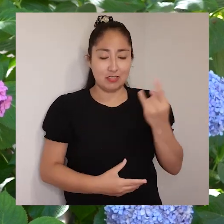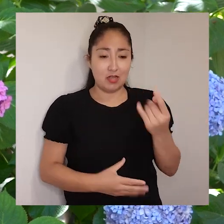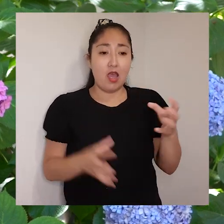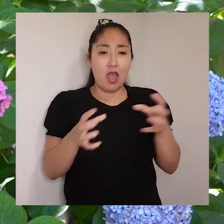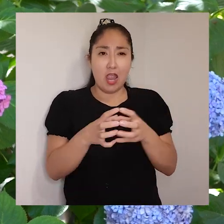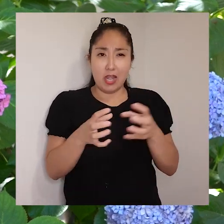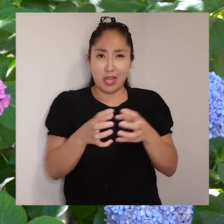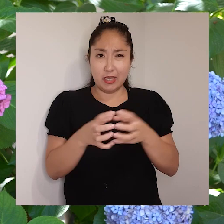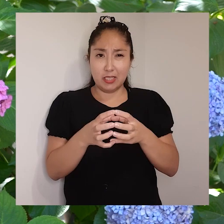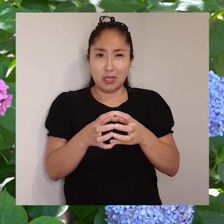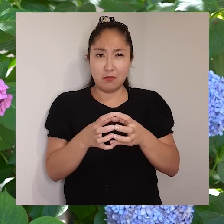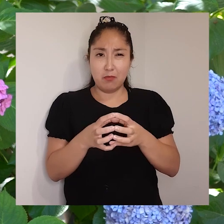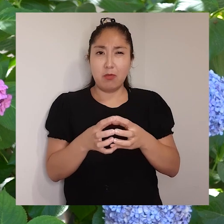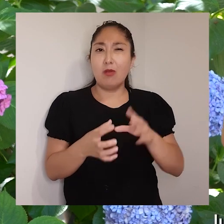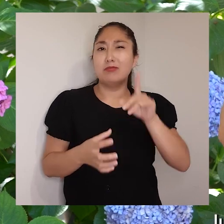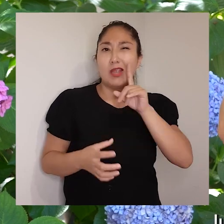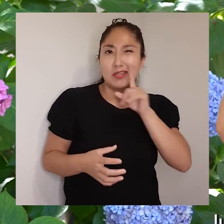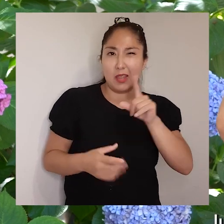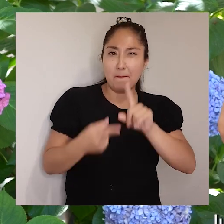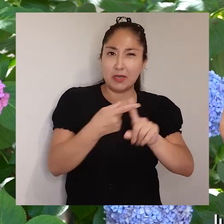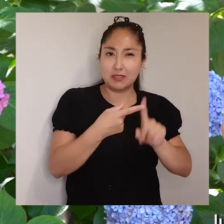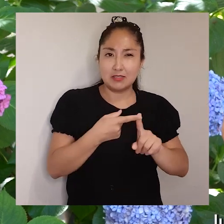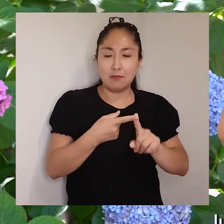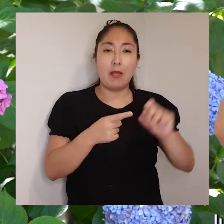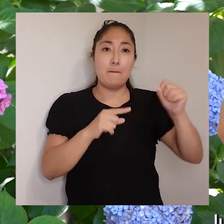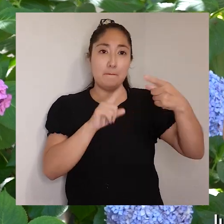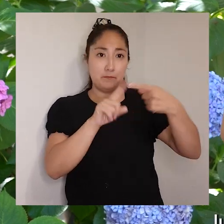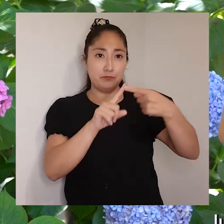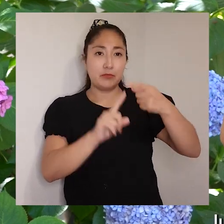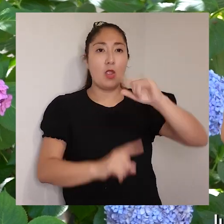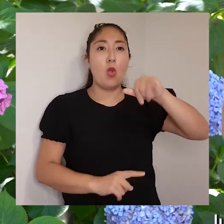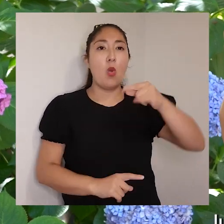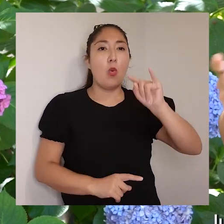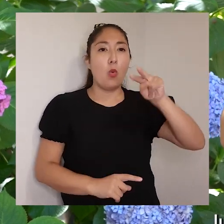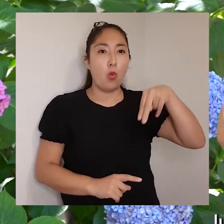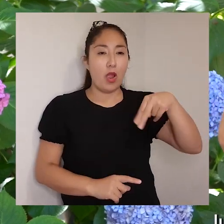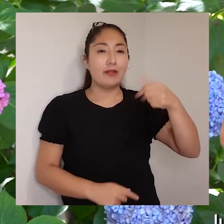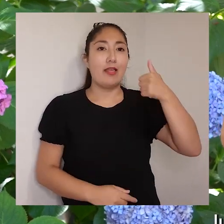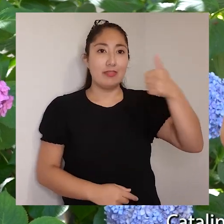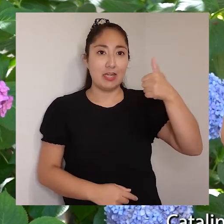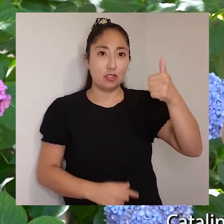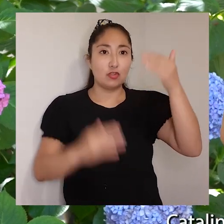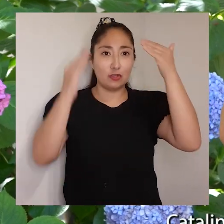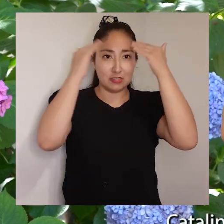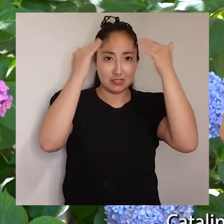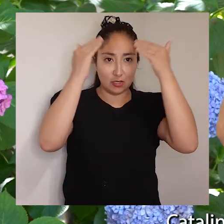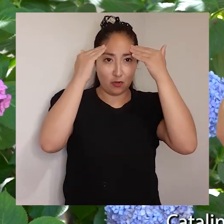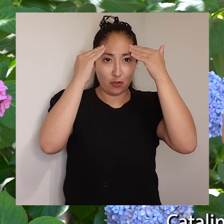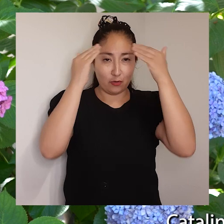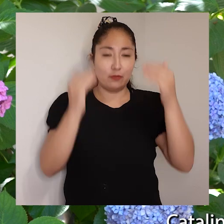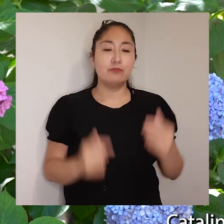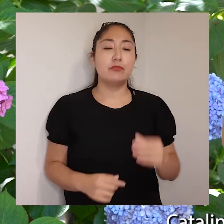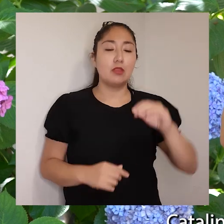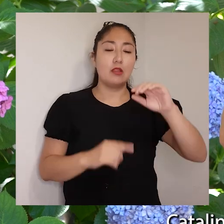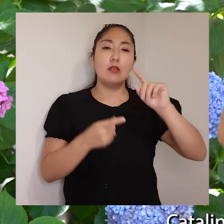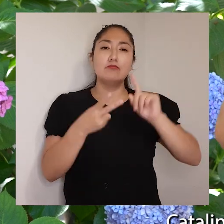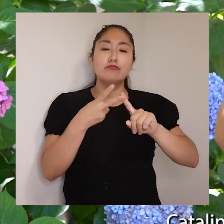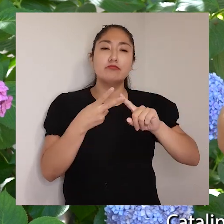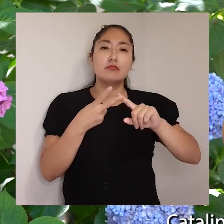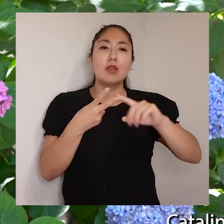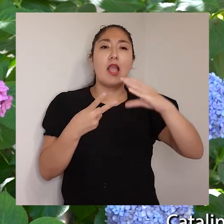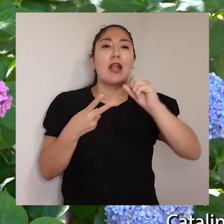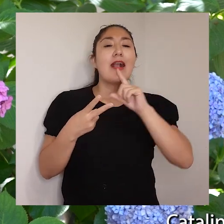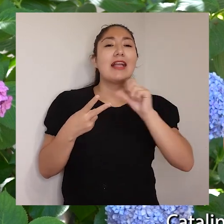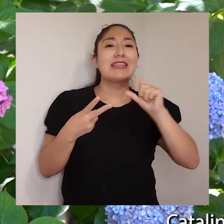actualmente se encuentra compuesto por Juan Williams, director y también psicólogo, Catalina Moreno, psicóloga